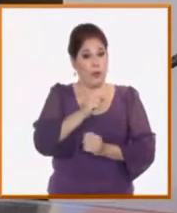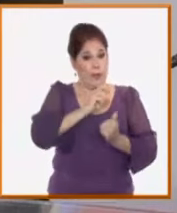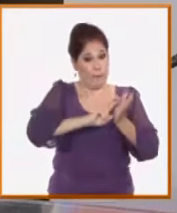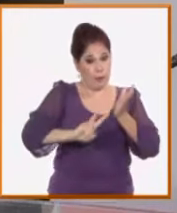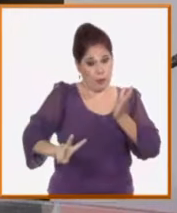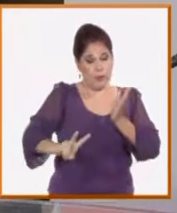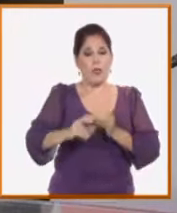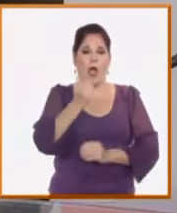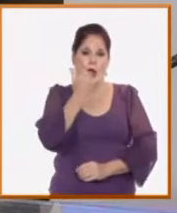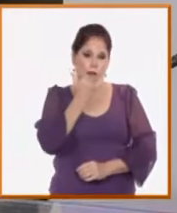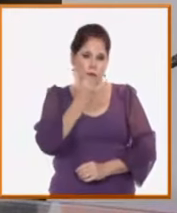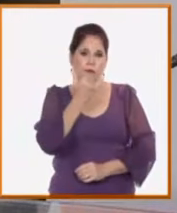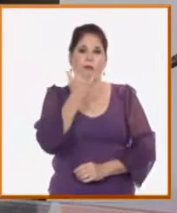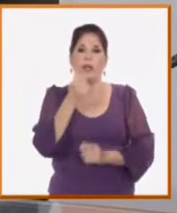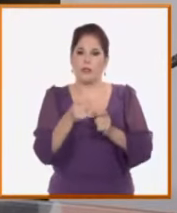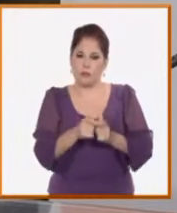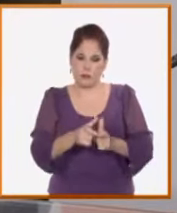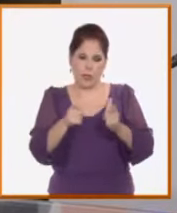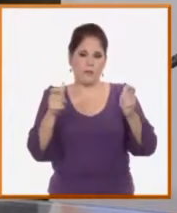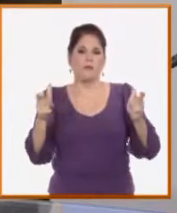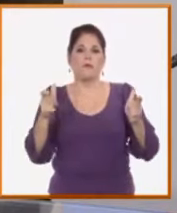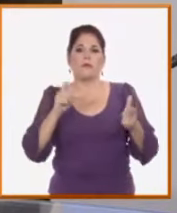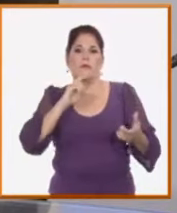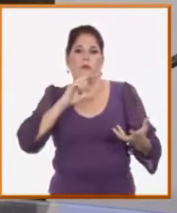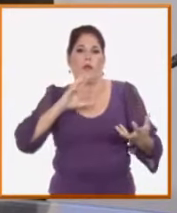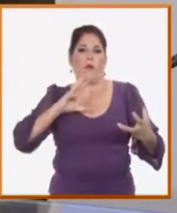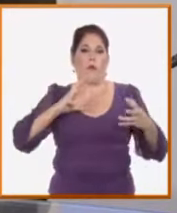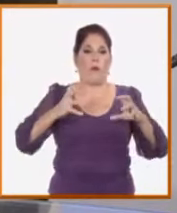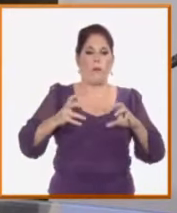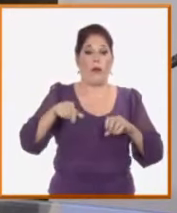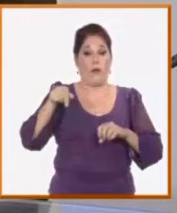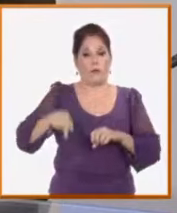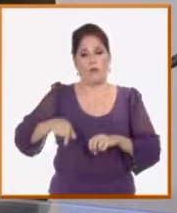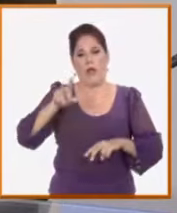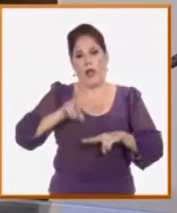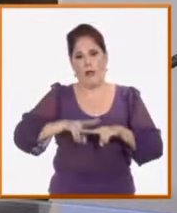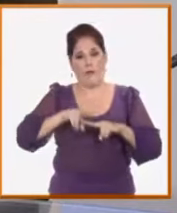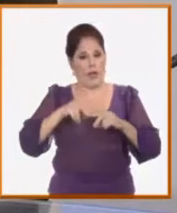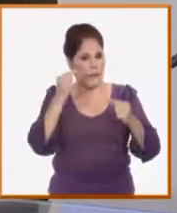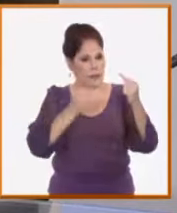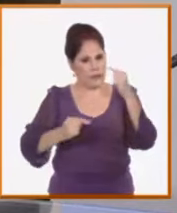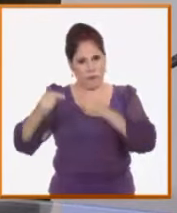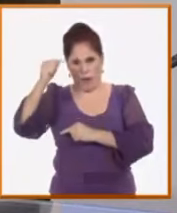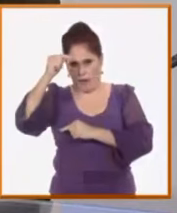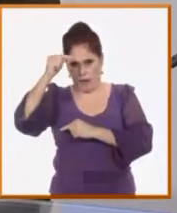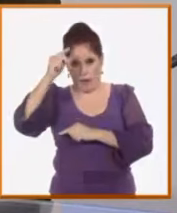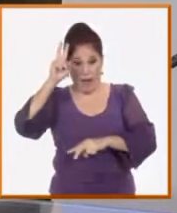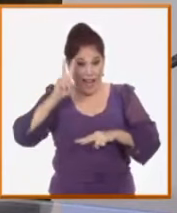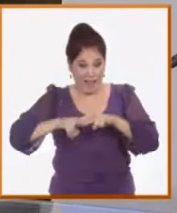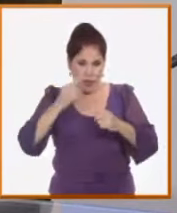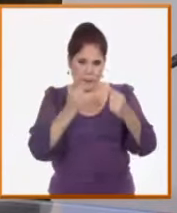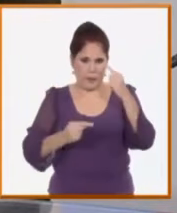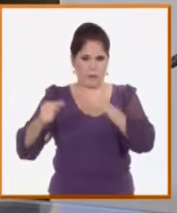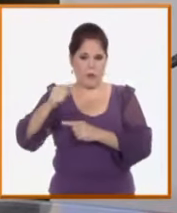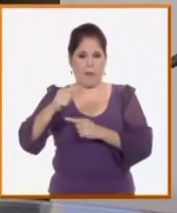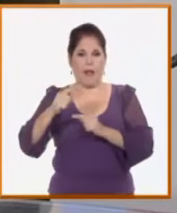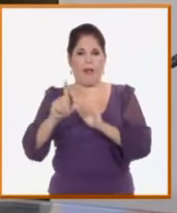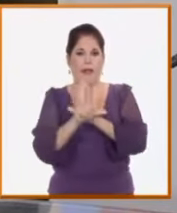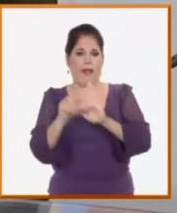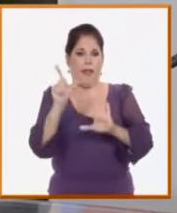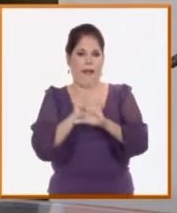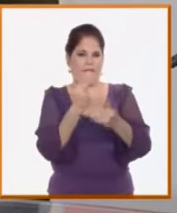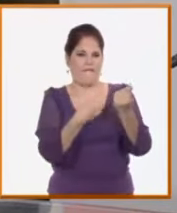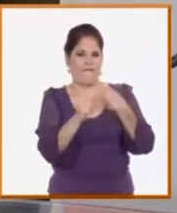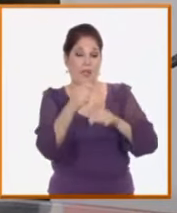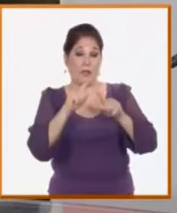fueron afectados con mayor complejidad en la Habana que es el principal mercado y escenario a partir de la